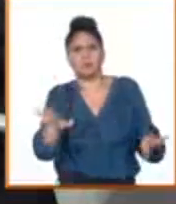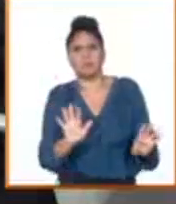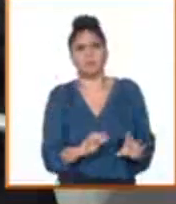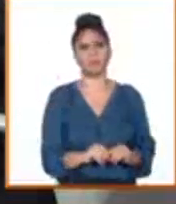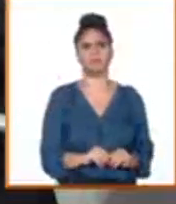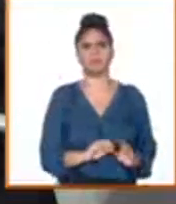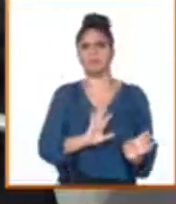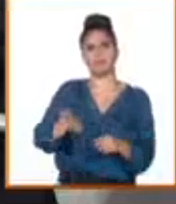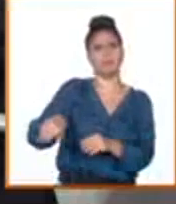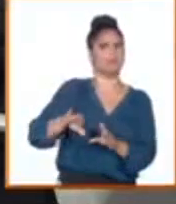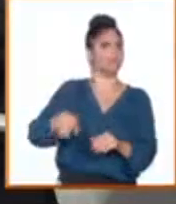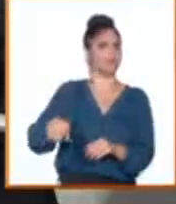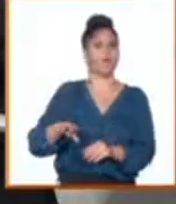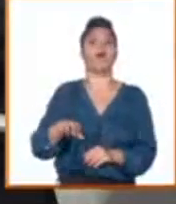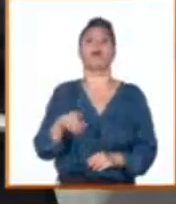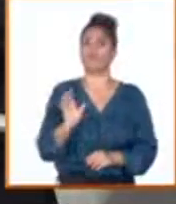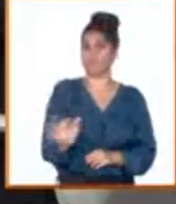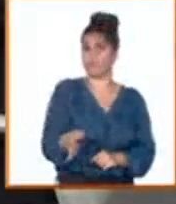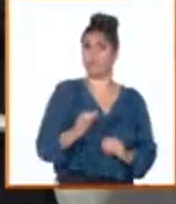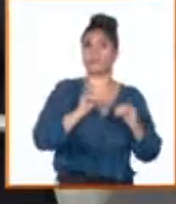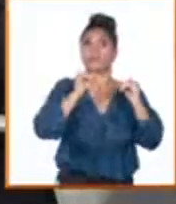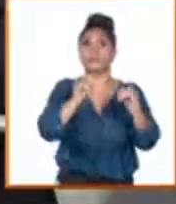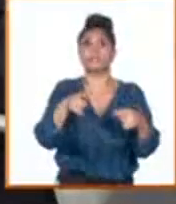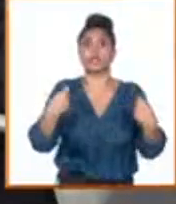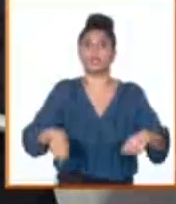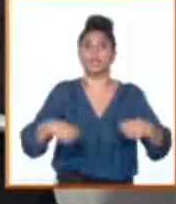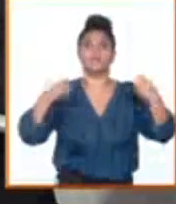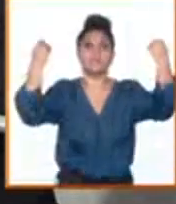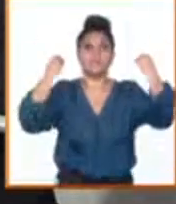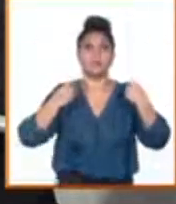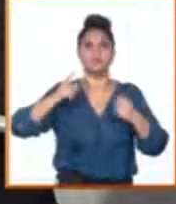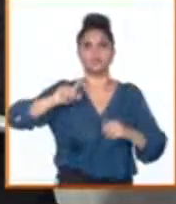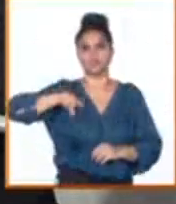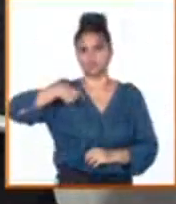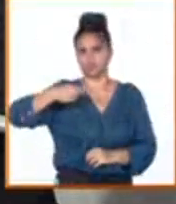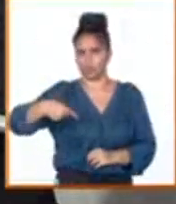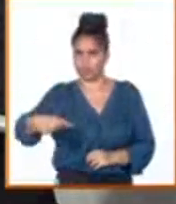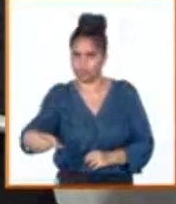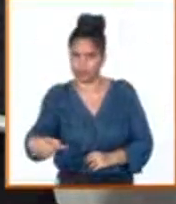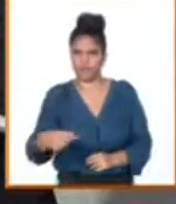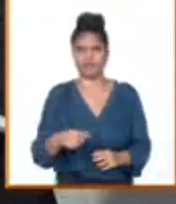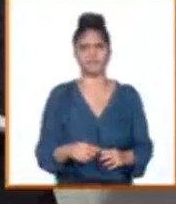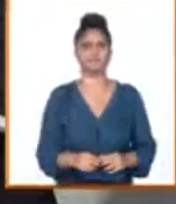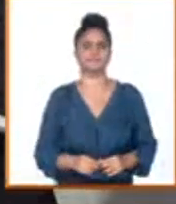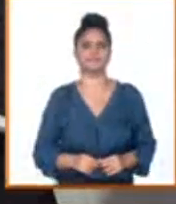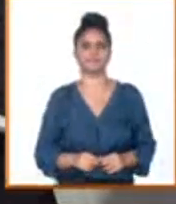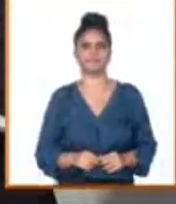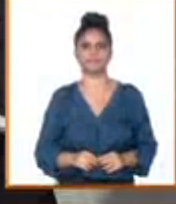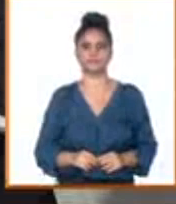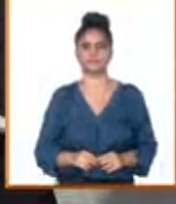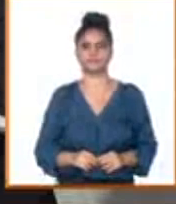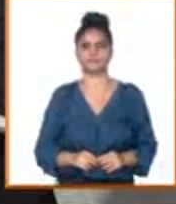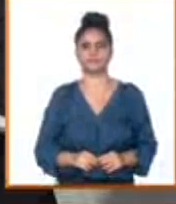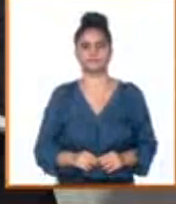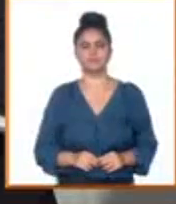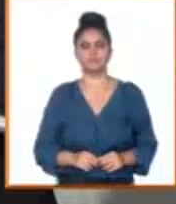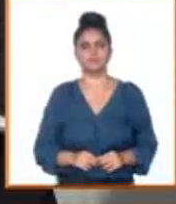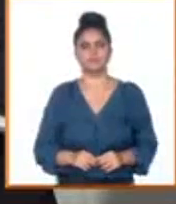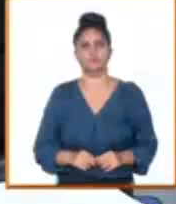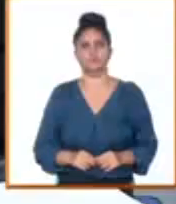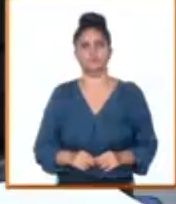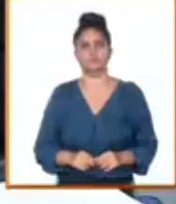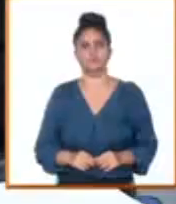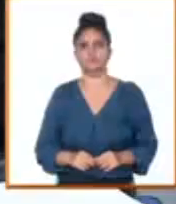una campaña de comunicación o con una con comunicación de crisis llegado a ese momento, sencillamente usted